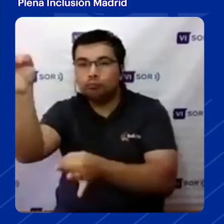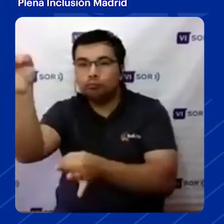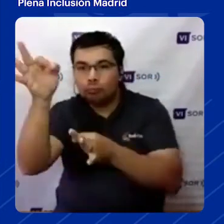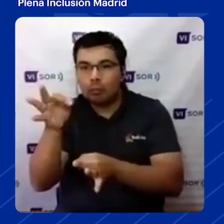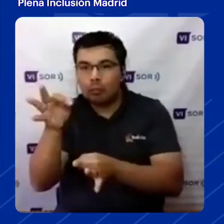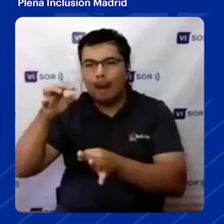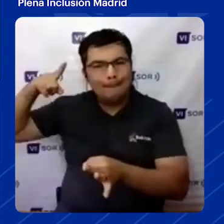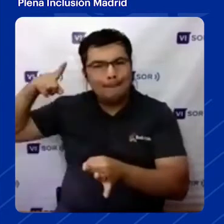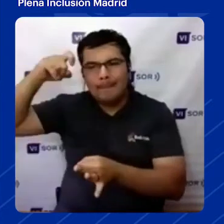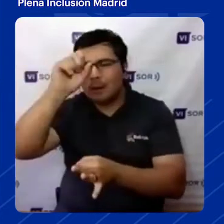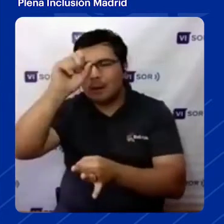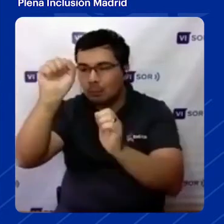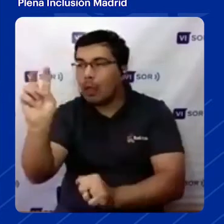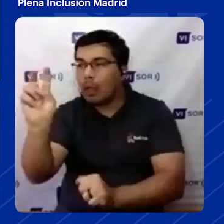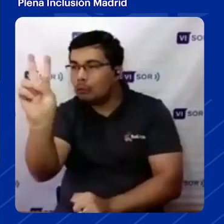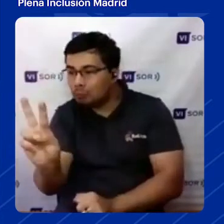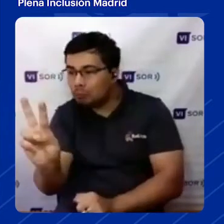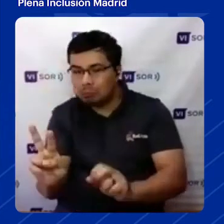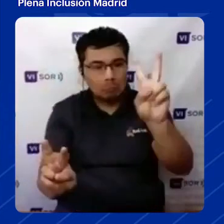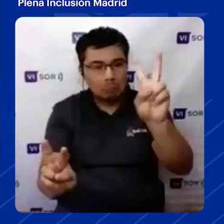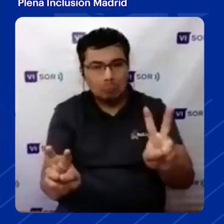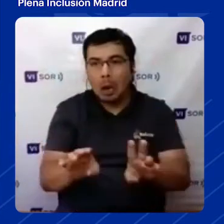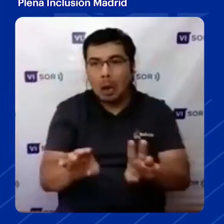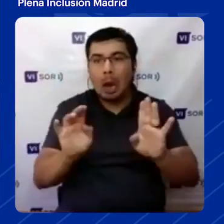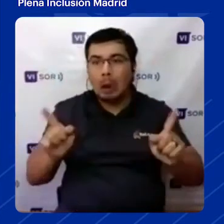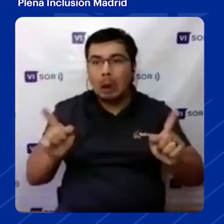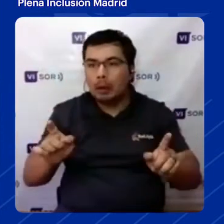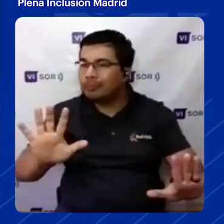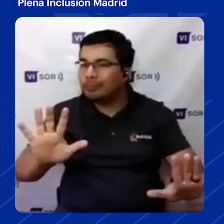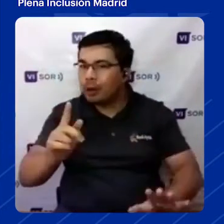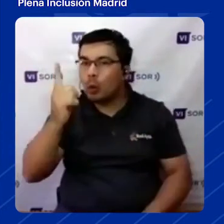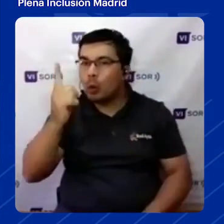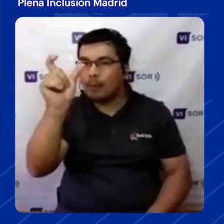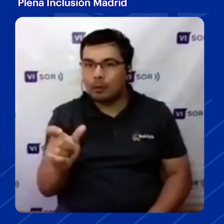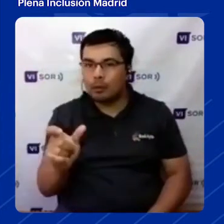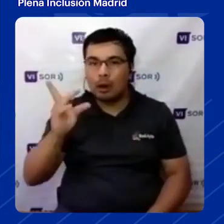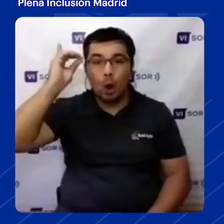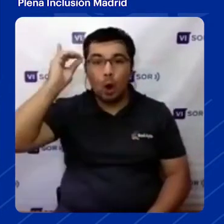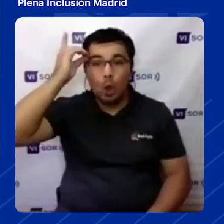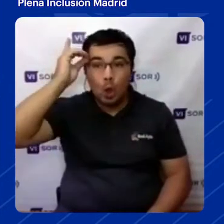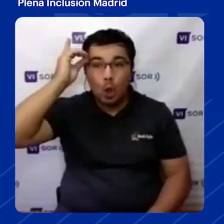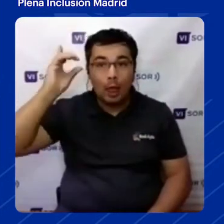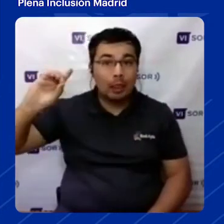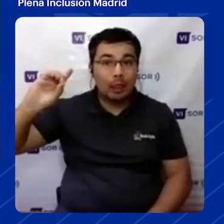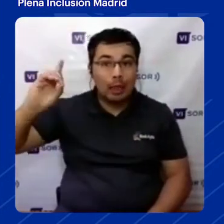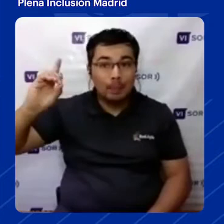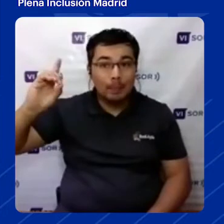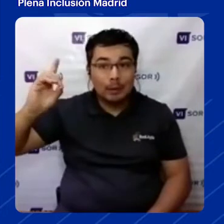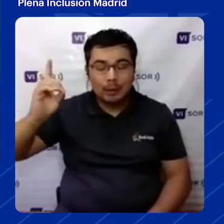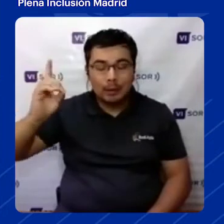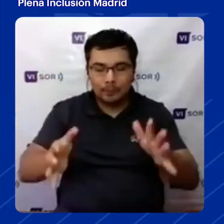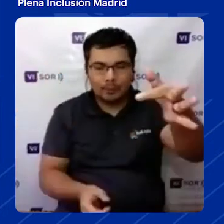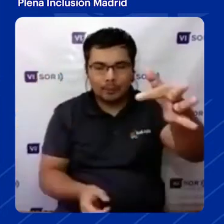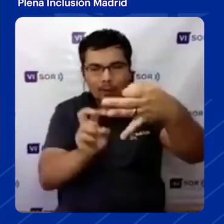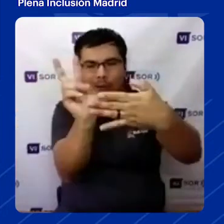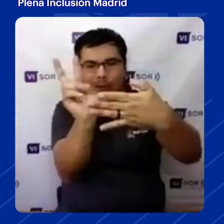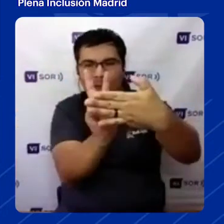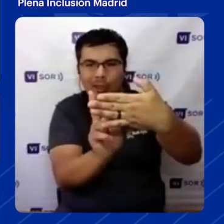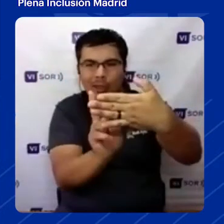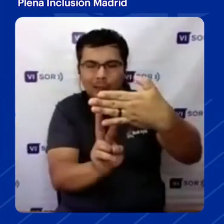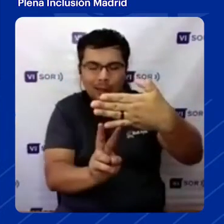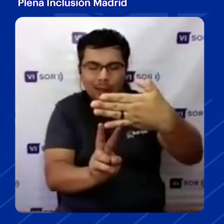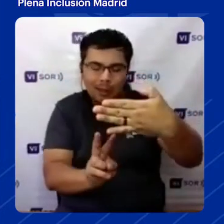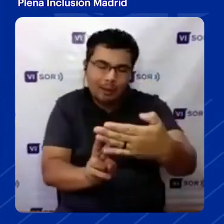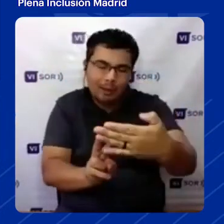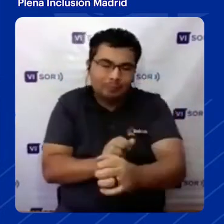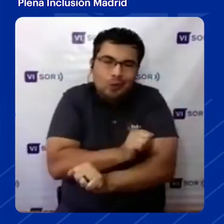comprensión posiblemente no, y sea la barrera justa entre poder leer y no leer la disponibilidad de un texto en